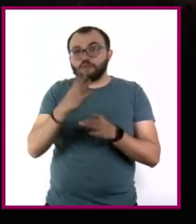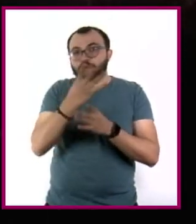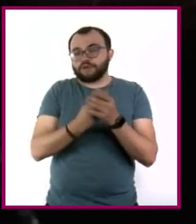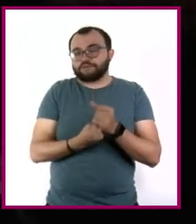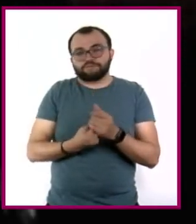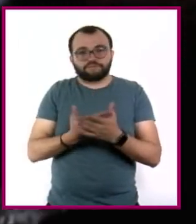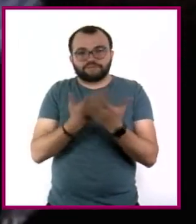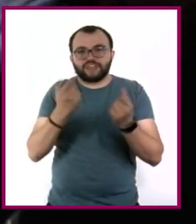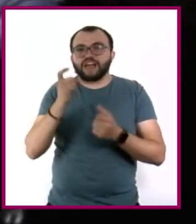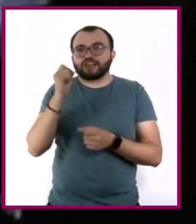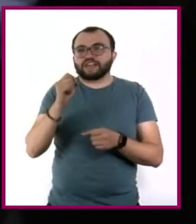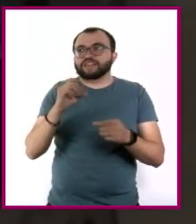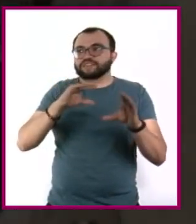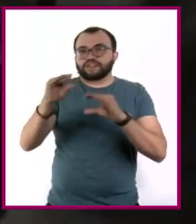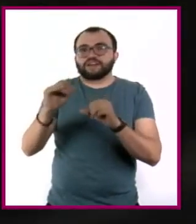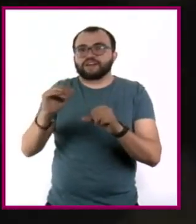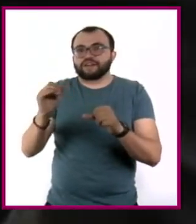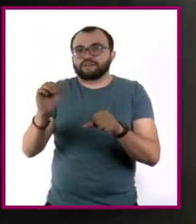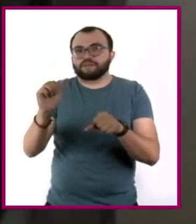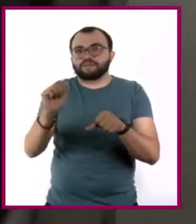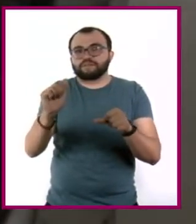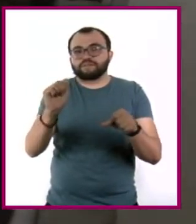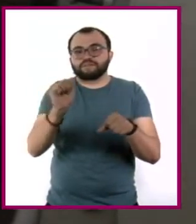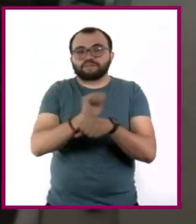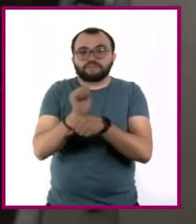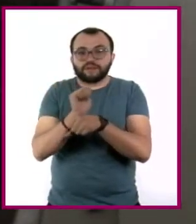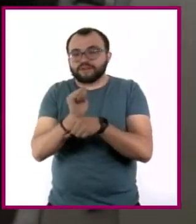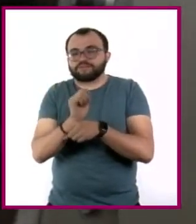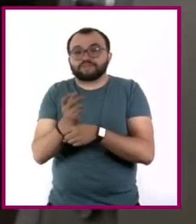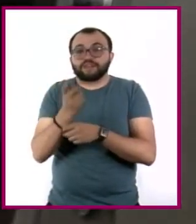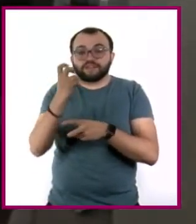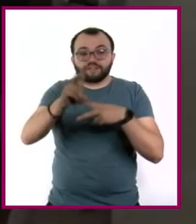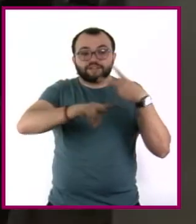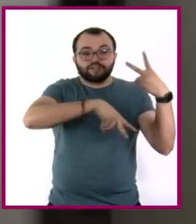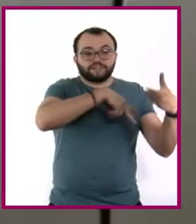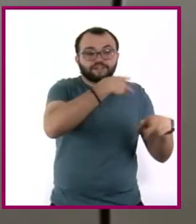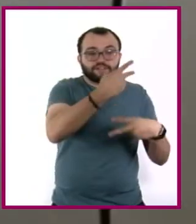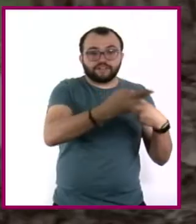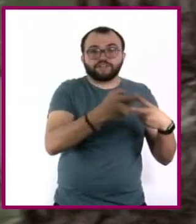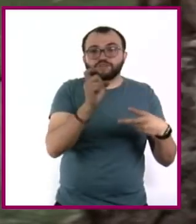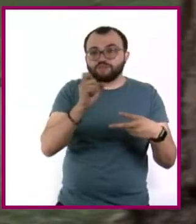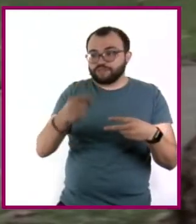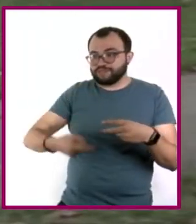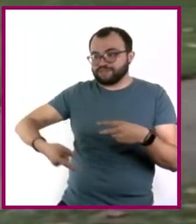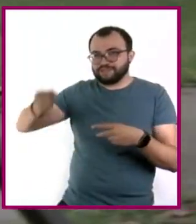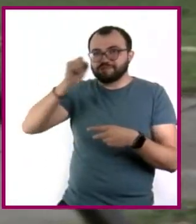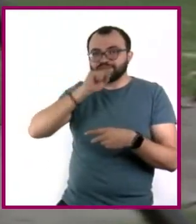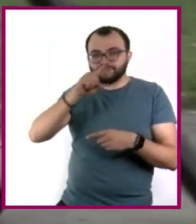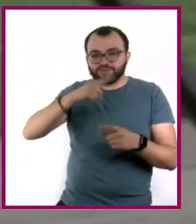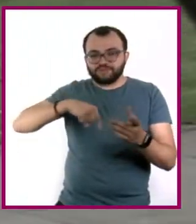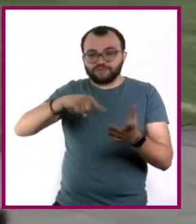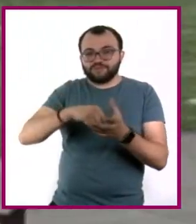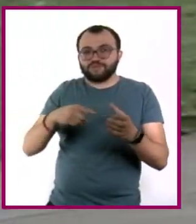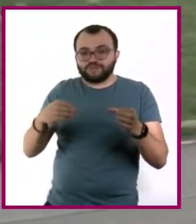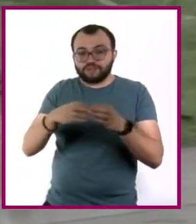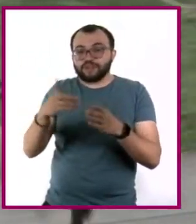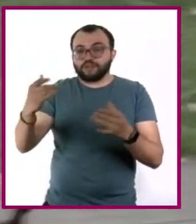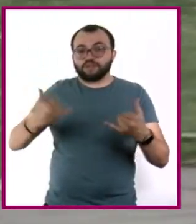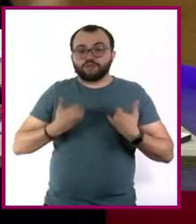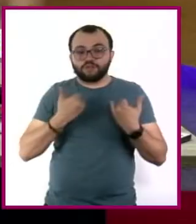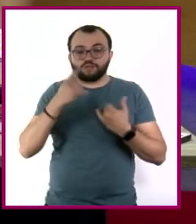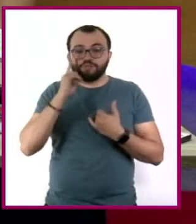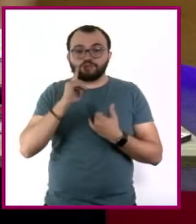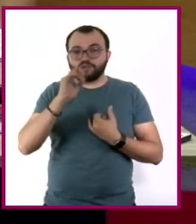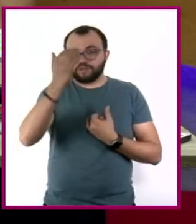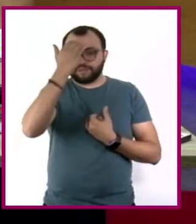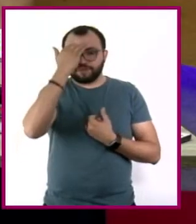ni quién le enseñó a manejar. En su autito se va al barrio que lo vio crecer y matar a su hermana. Ahí conoce a una jovencísima Jemily